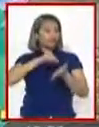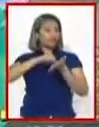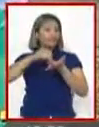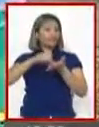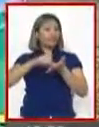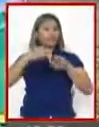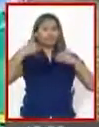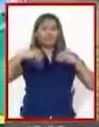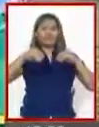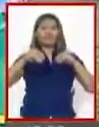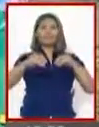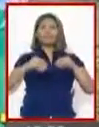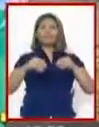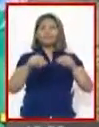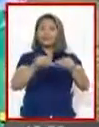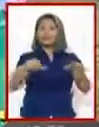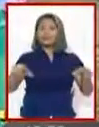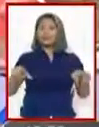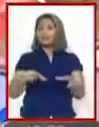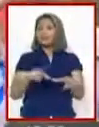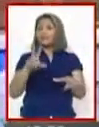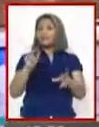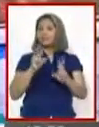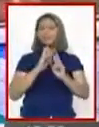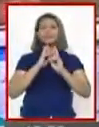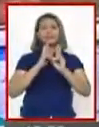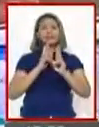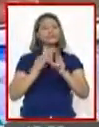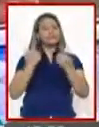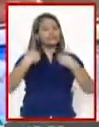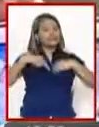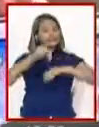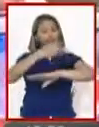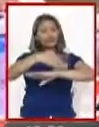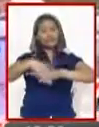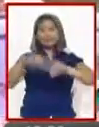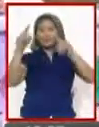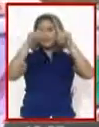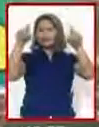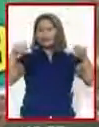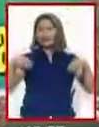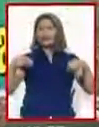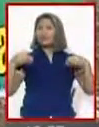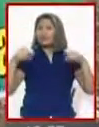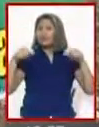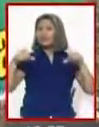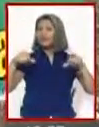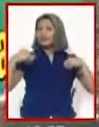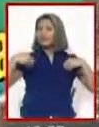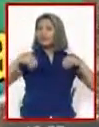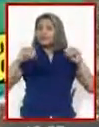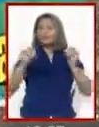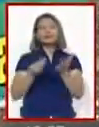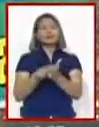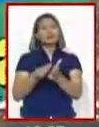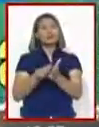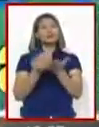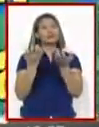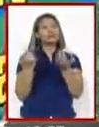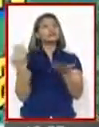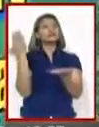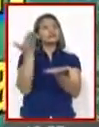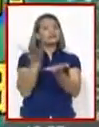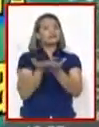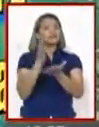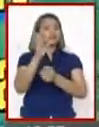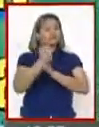cancele por la venta de una hacienda ganadera y al no tener respuesta hoy salió a las calles con un letrero pidiendo que la denunciada le dé el dinero ya que quiere volver